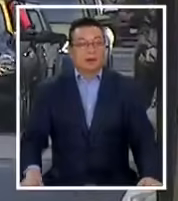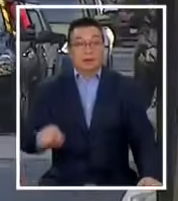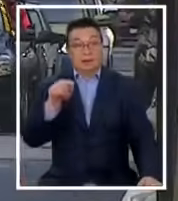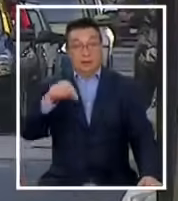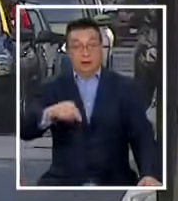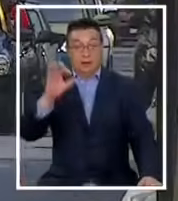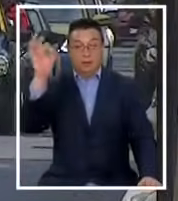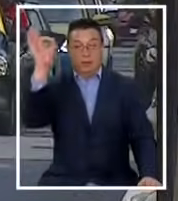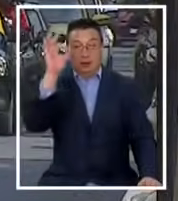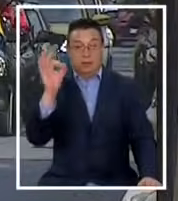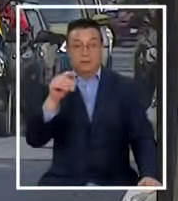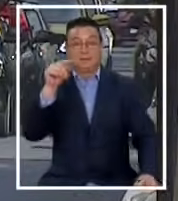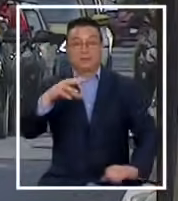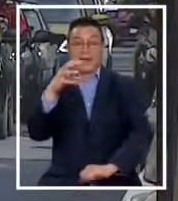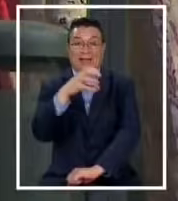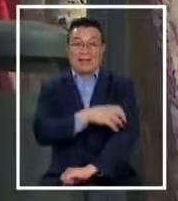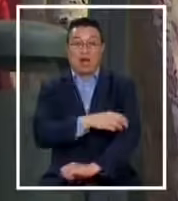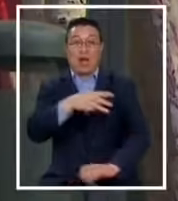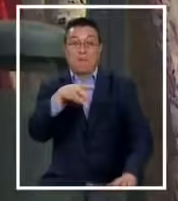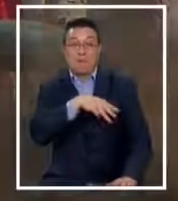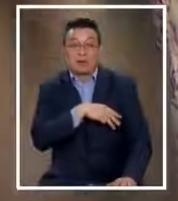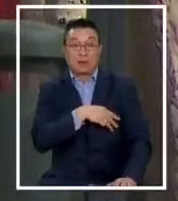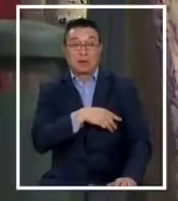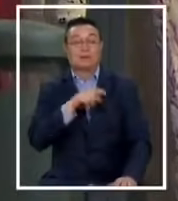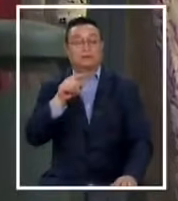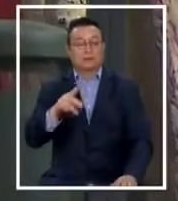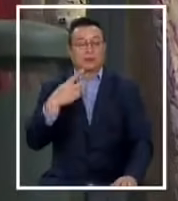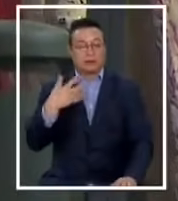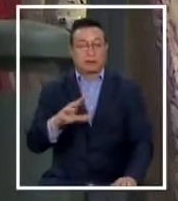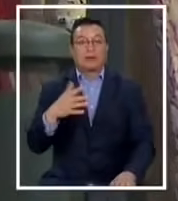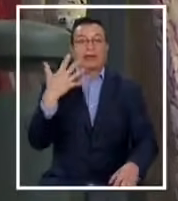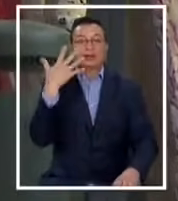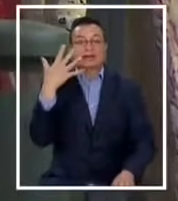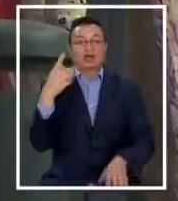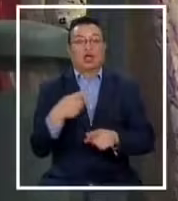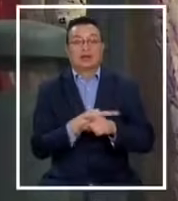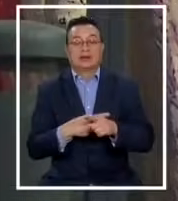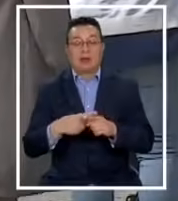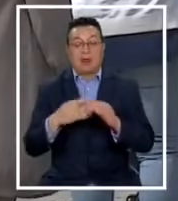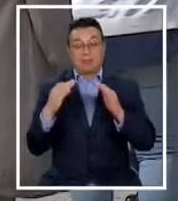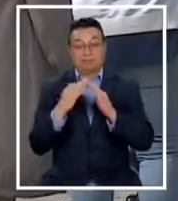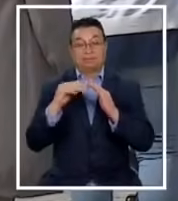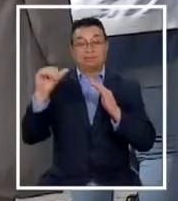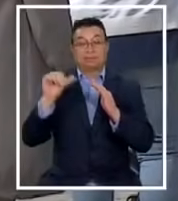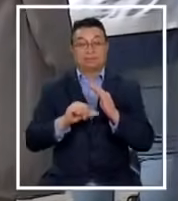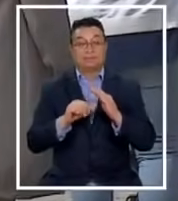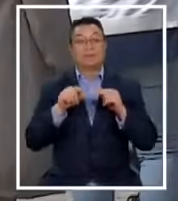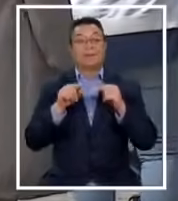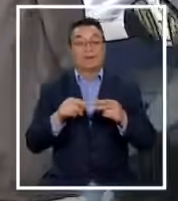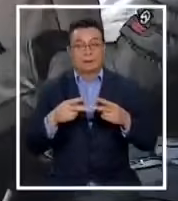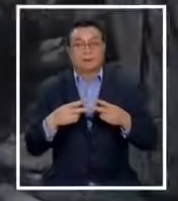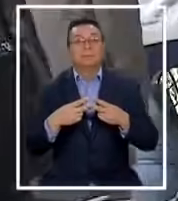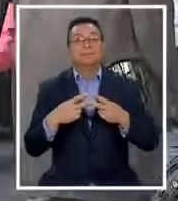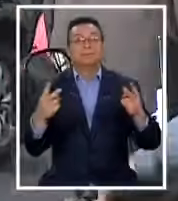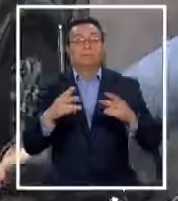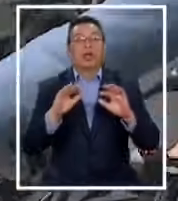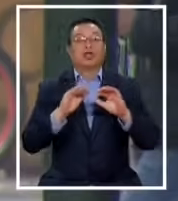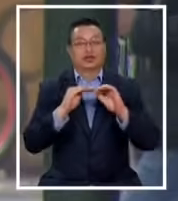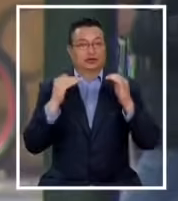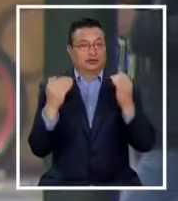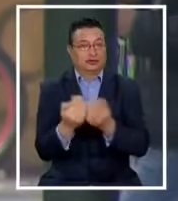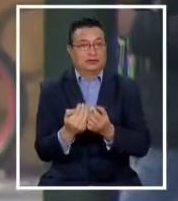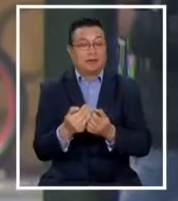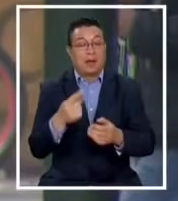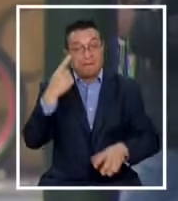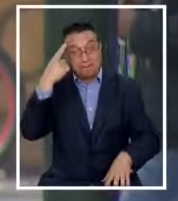Este sábado, la región metropolitana cumple 5 semanas bajo una cuarentena que en el papel es total, pero que